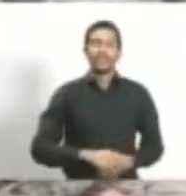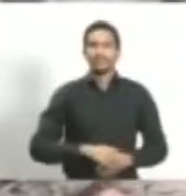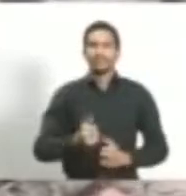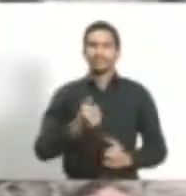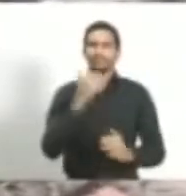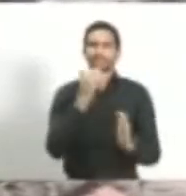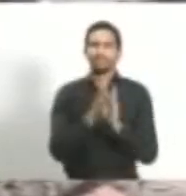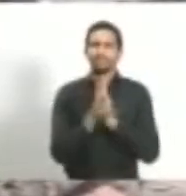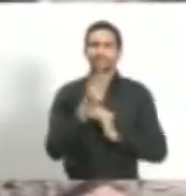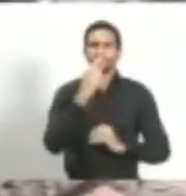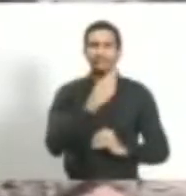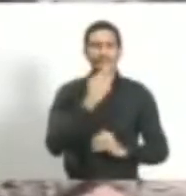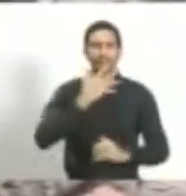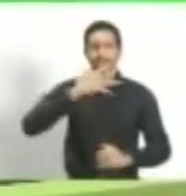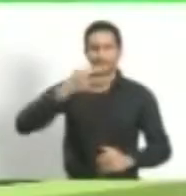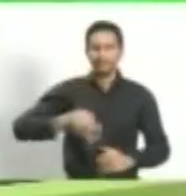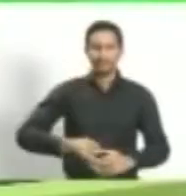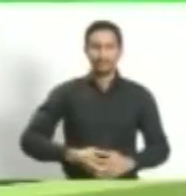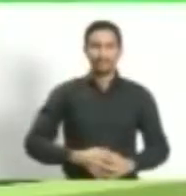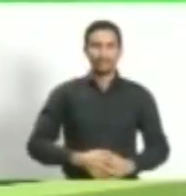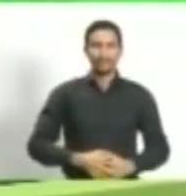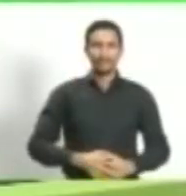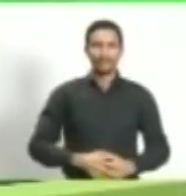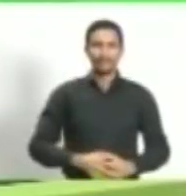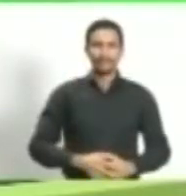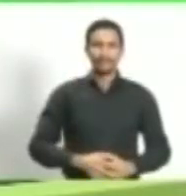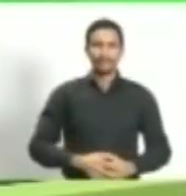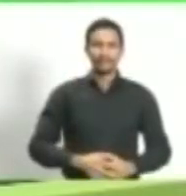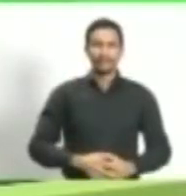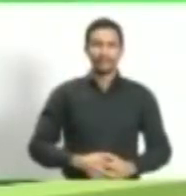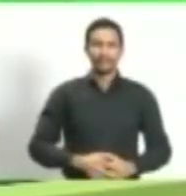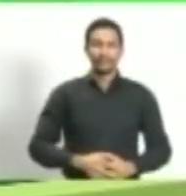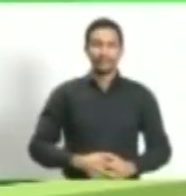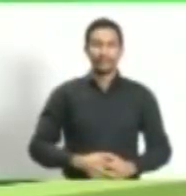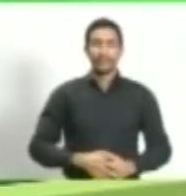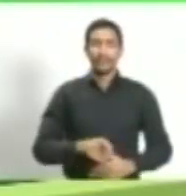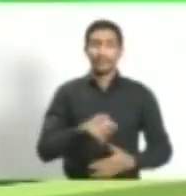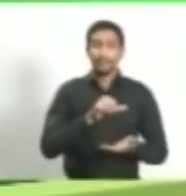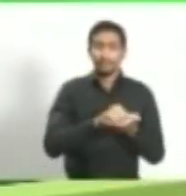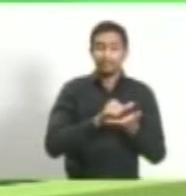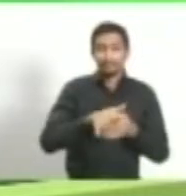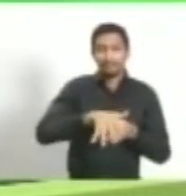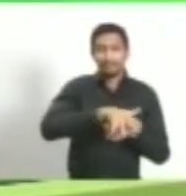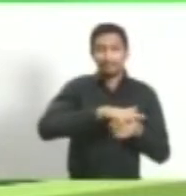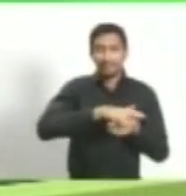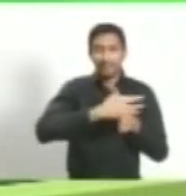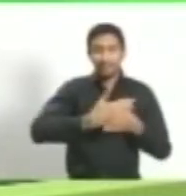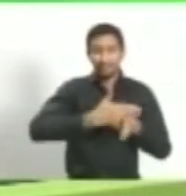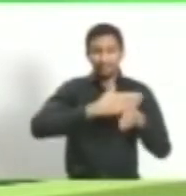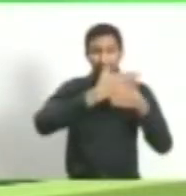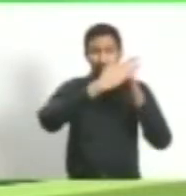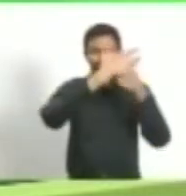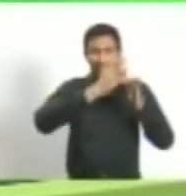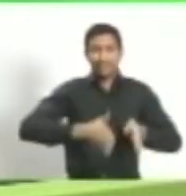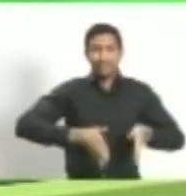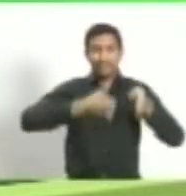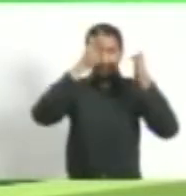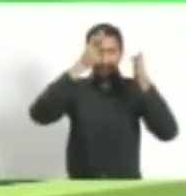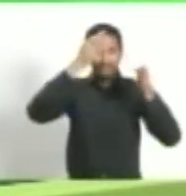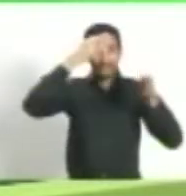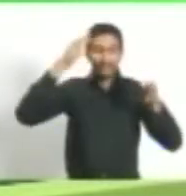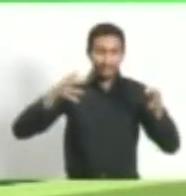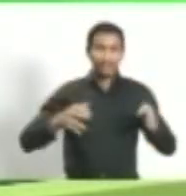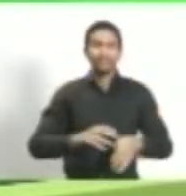un compromiso con la verdad. Y tras lo sucedido con el desplome del edificio en construcción en Cartagena, el patólogo de la